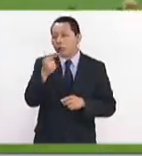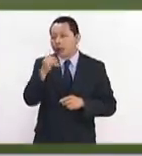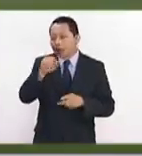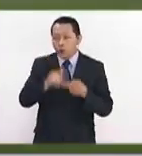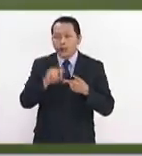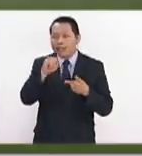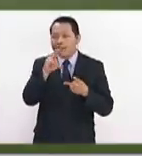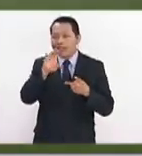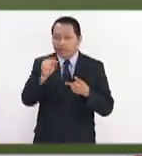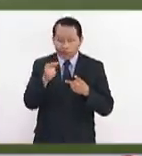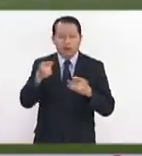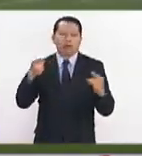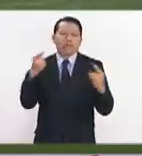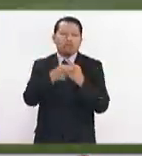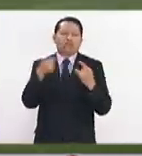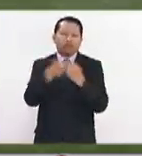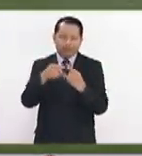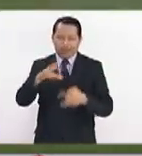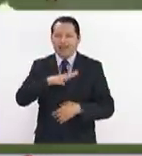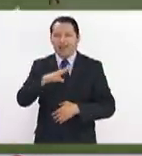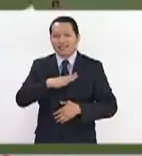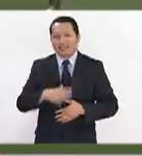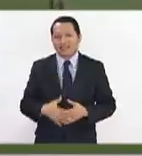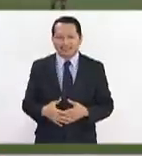Lozano anotaron este fin de semana.